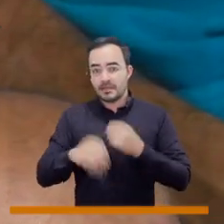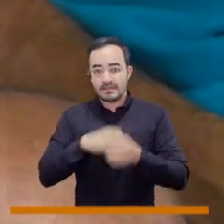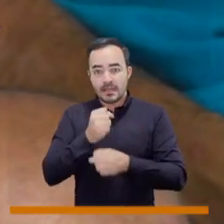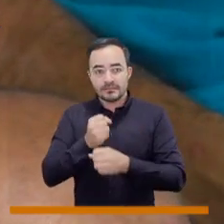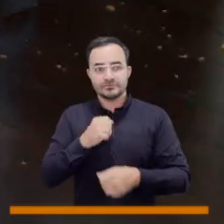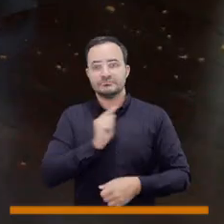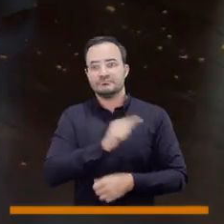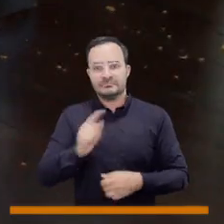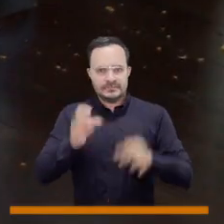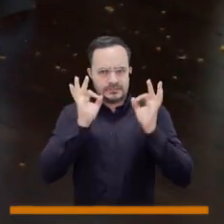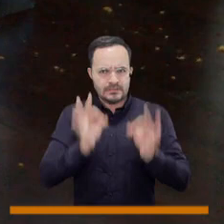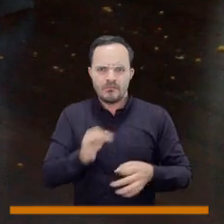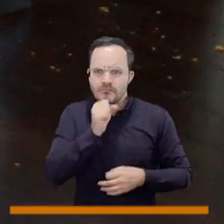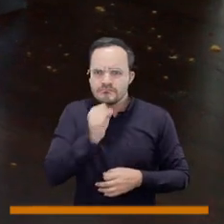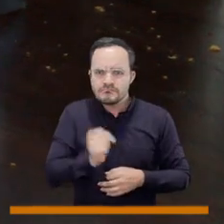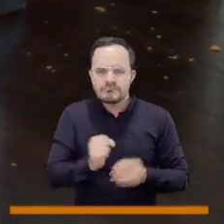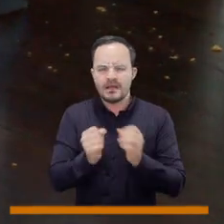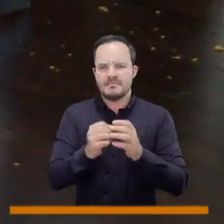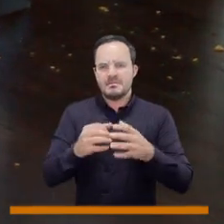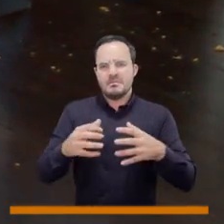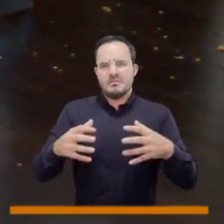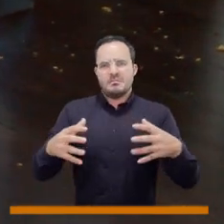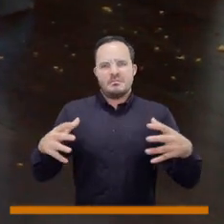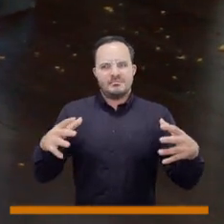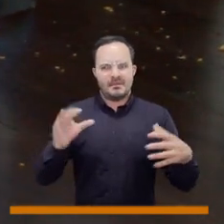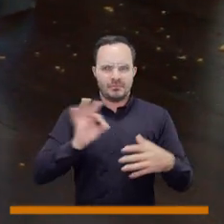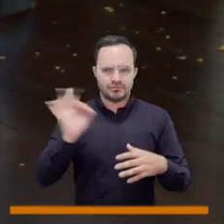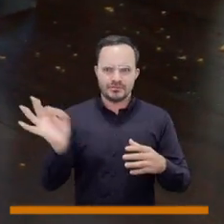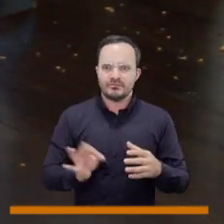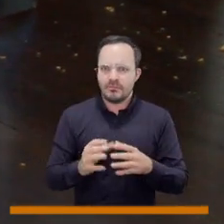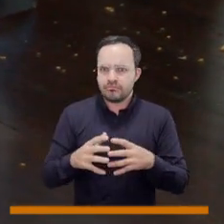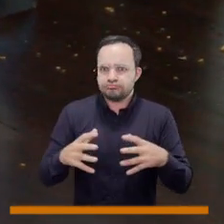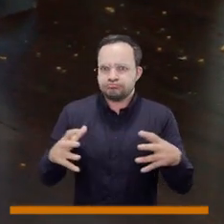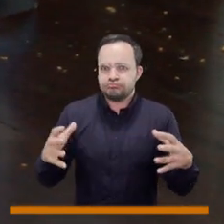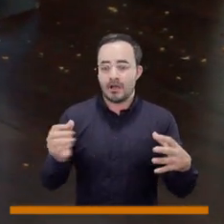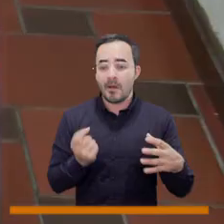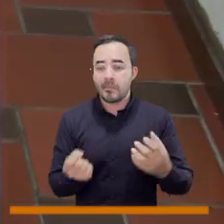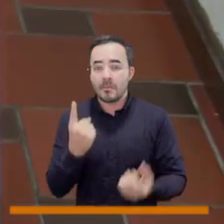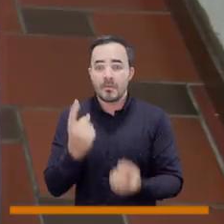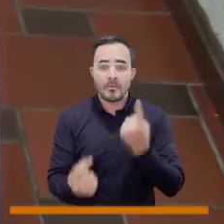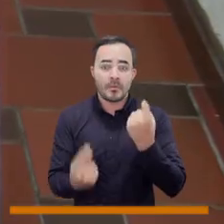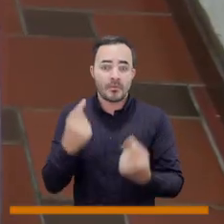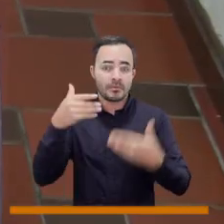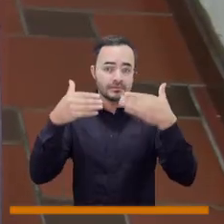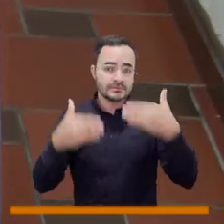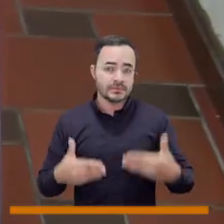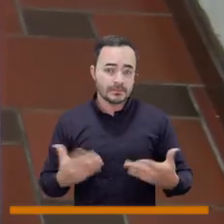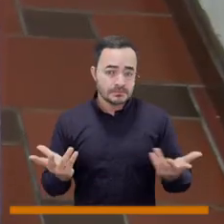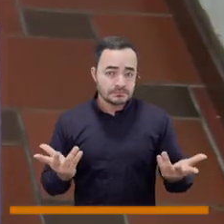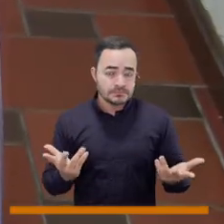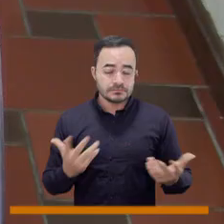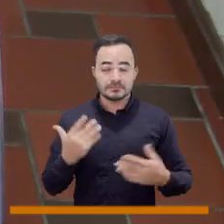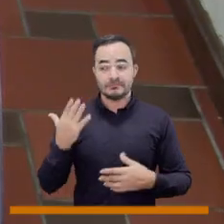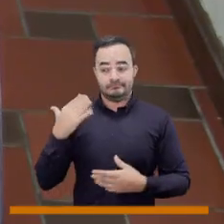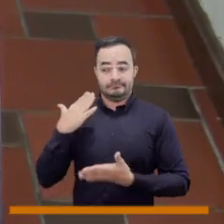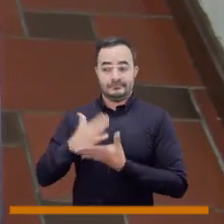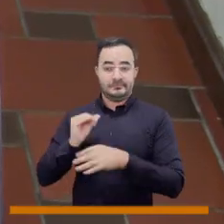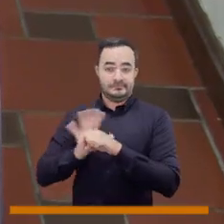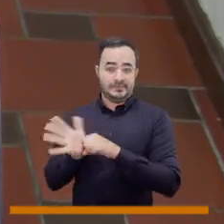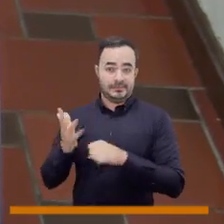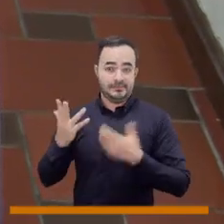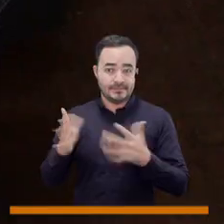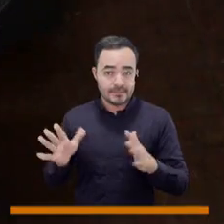población ya adulto mayor, muchos de ellos con discapacidades. Pasamos